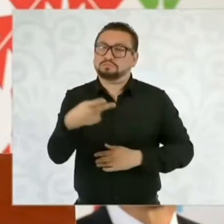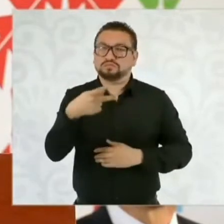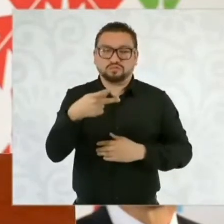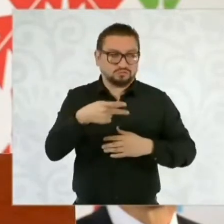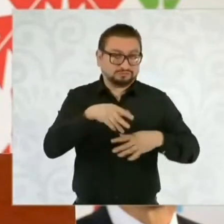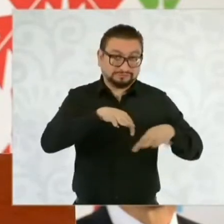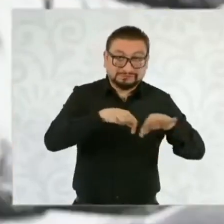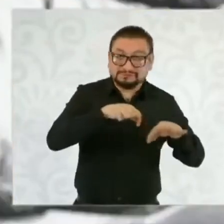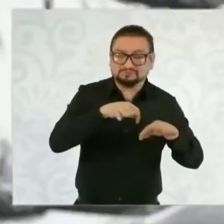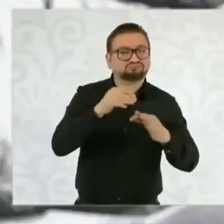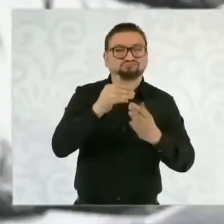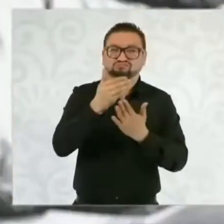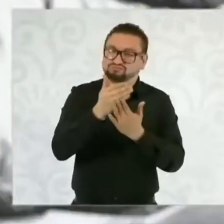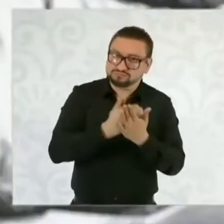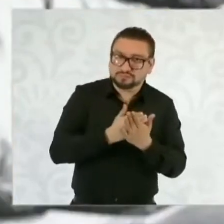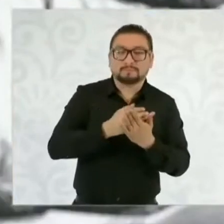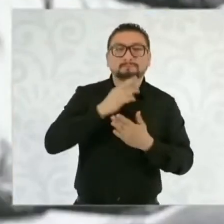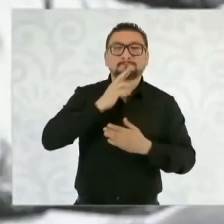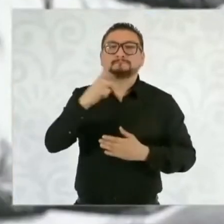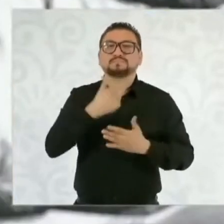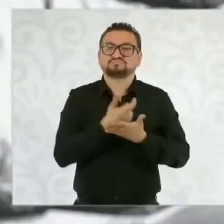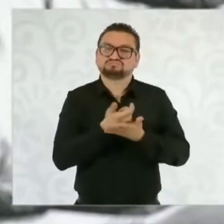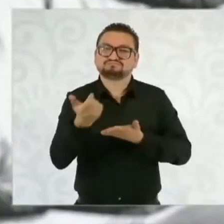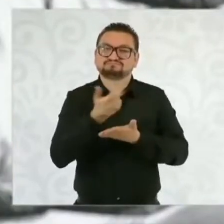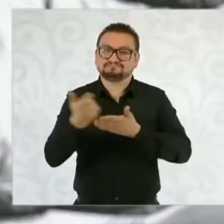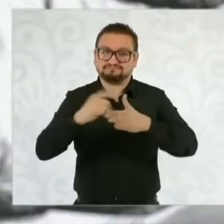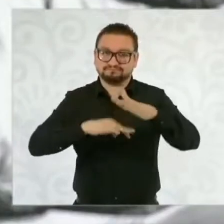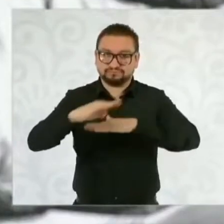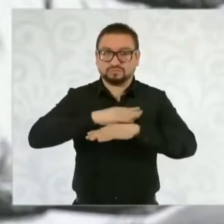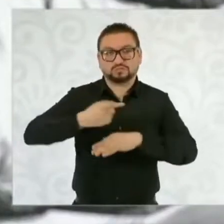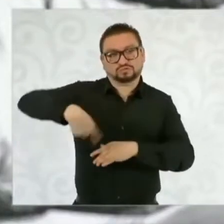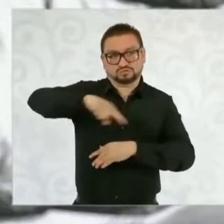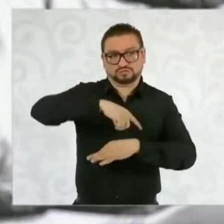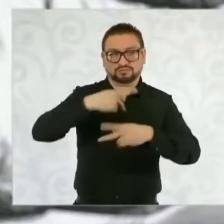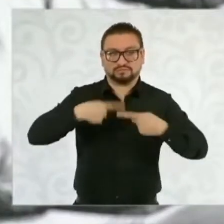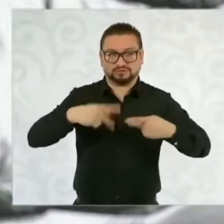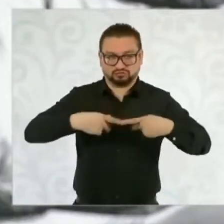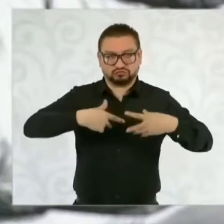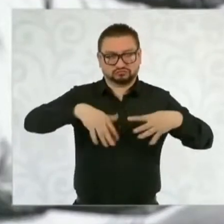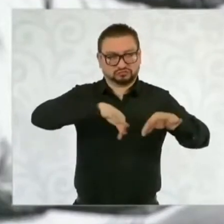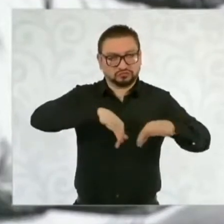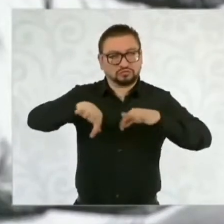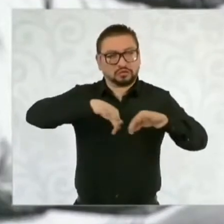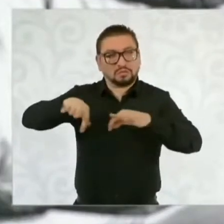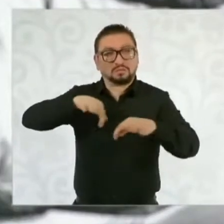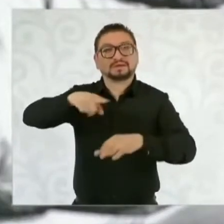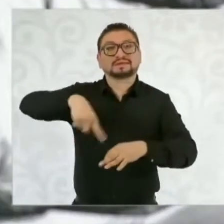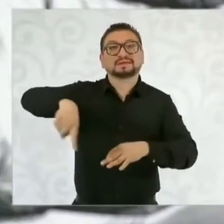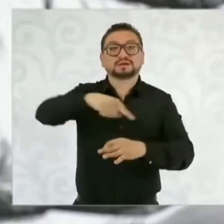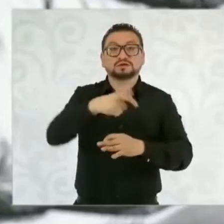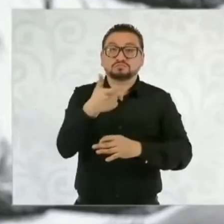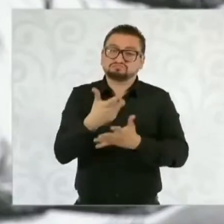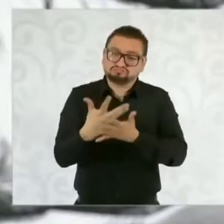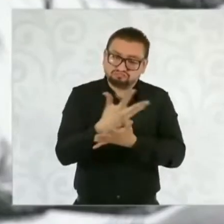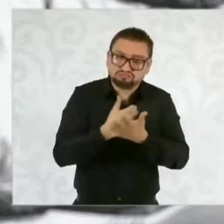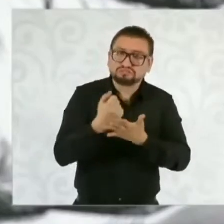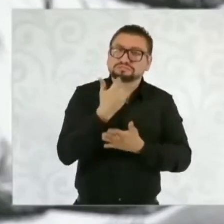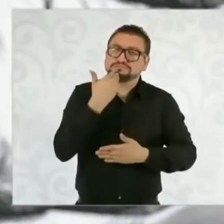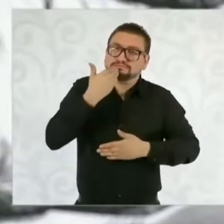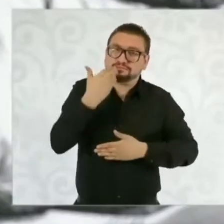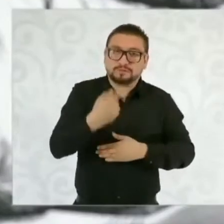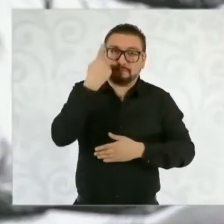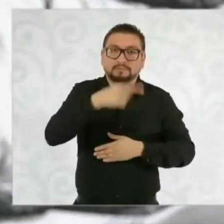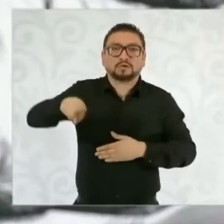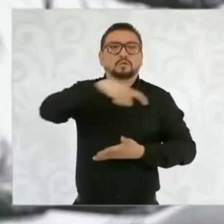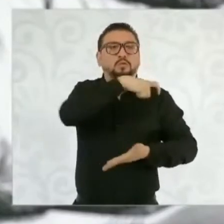mejorar el salario y mejorar las condiciones laborales para que los trabajadores puedan adquirir la canasta básica